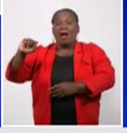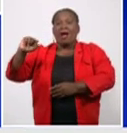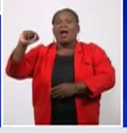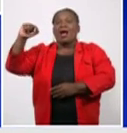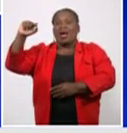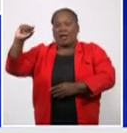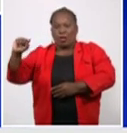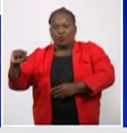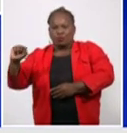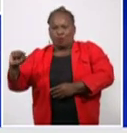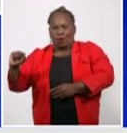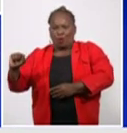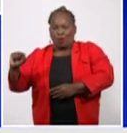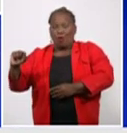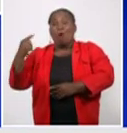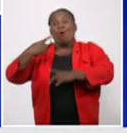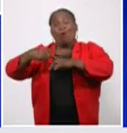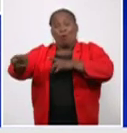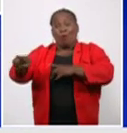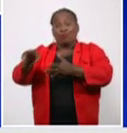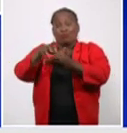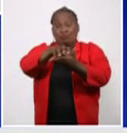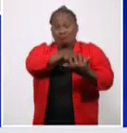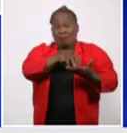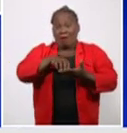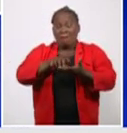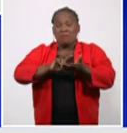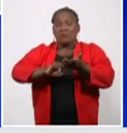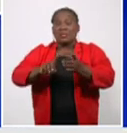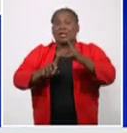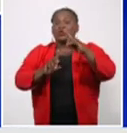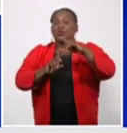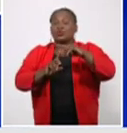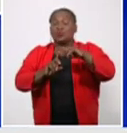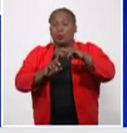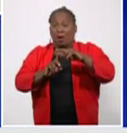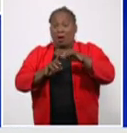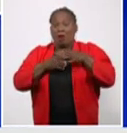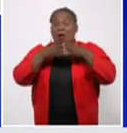como es el caso de Las Tunas, como es el caso de Granma, que han mantenido,